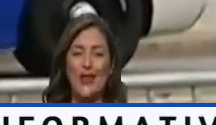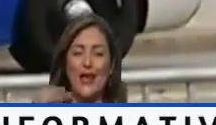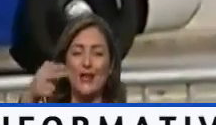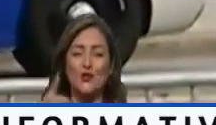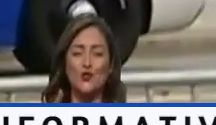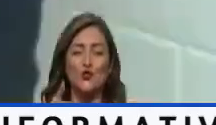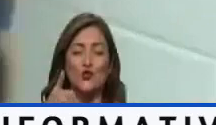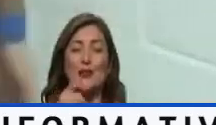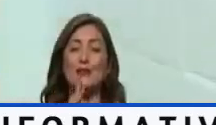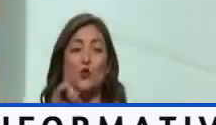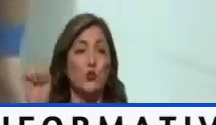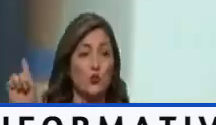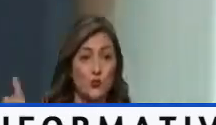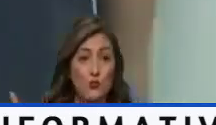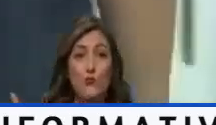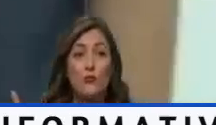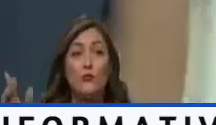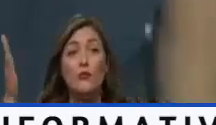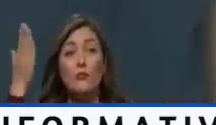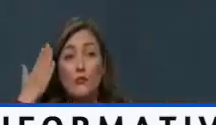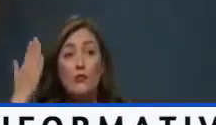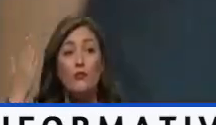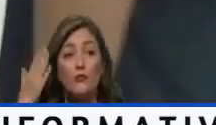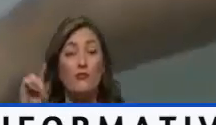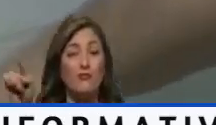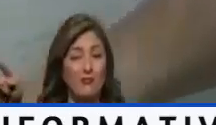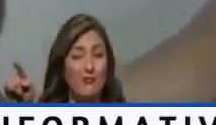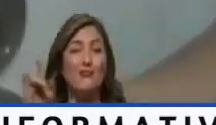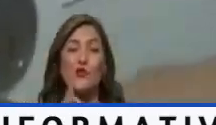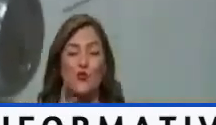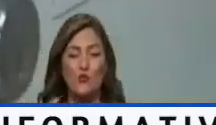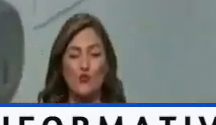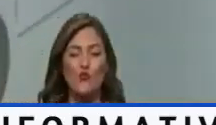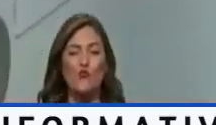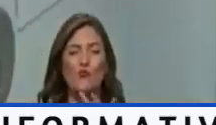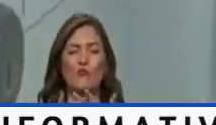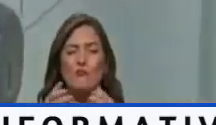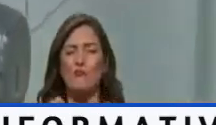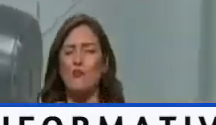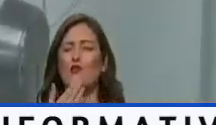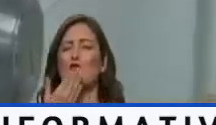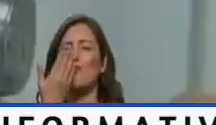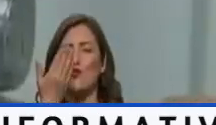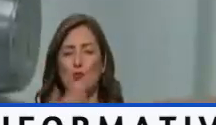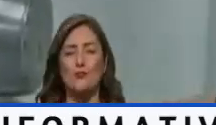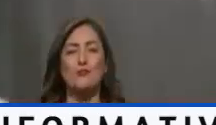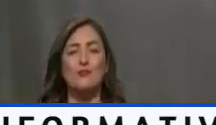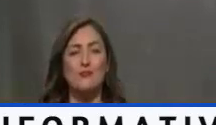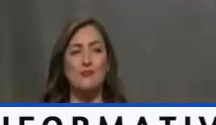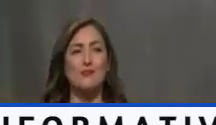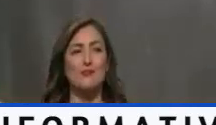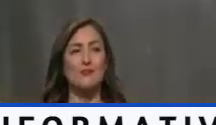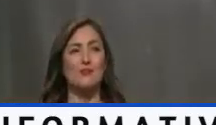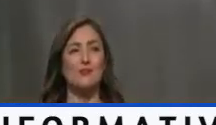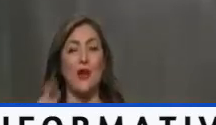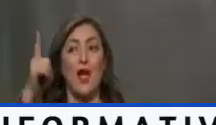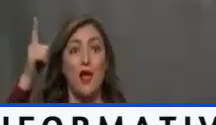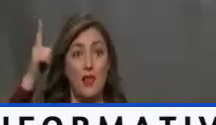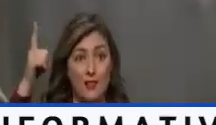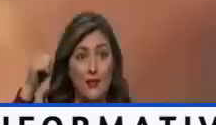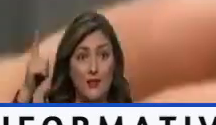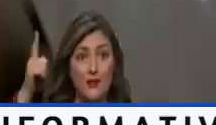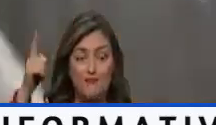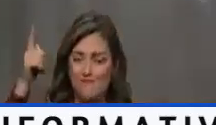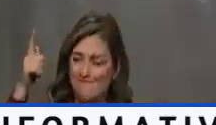en Estados Unidos, quien conoce de cerca cómo en ese país se manejan los reclusorios. Romper con esa jerarquía para